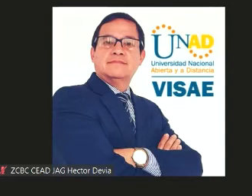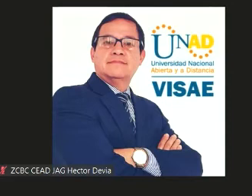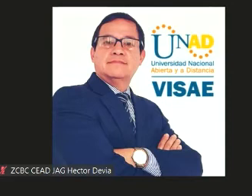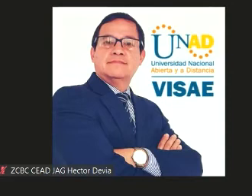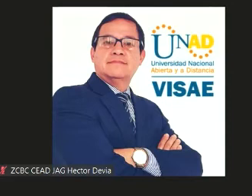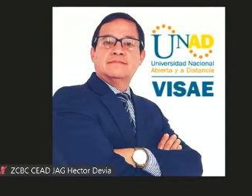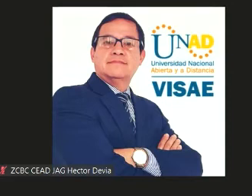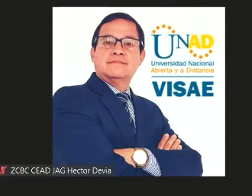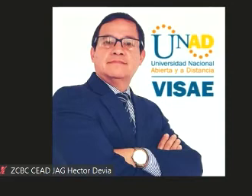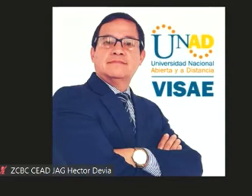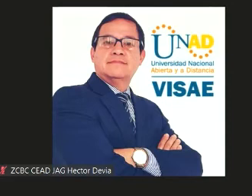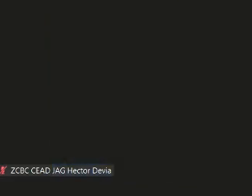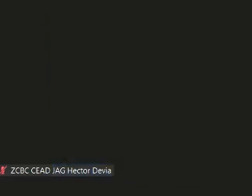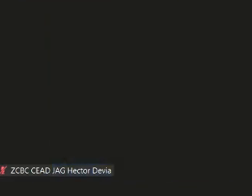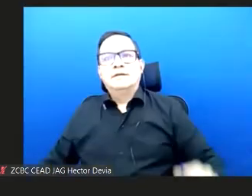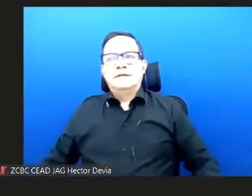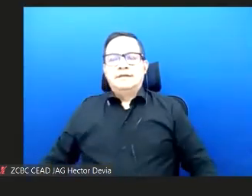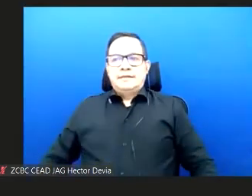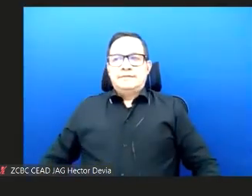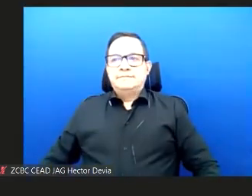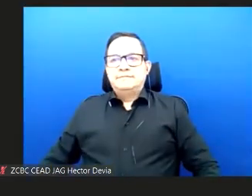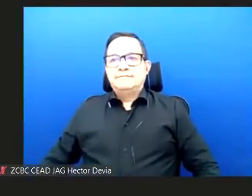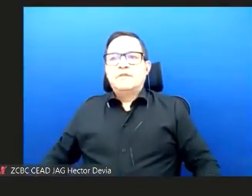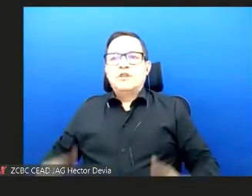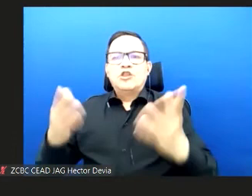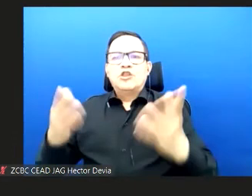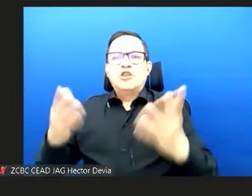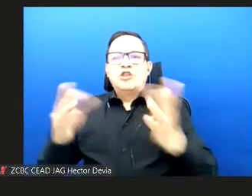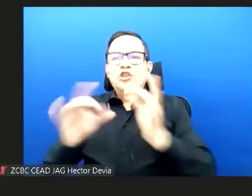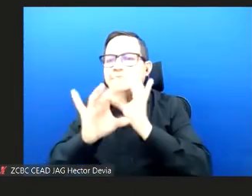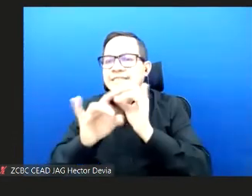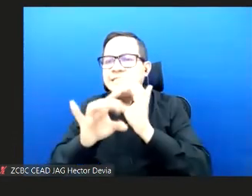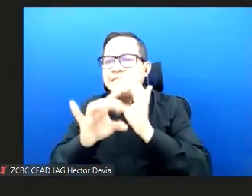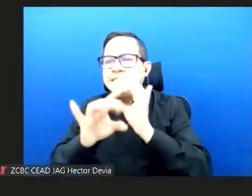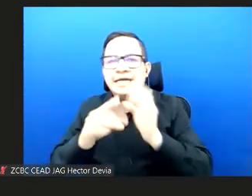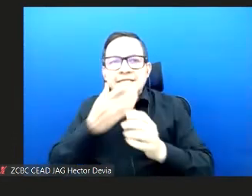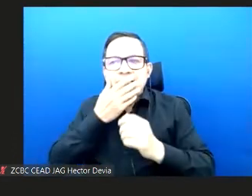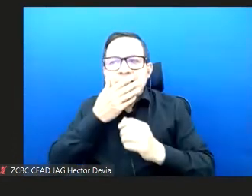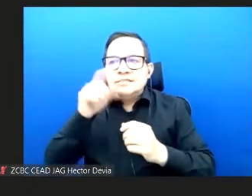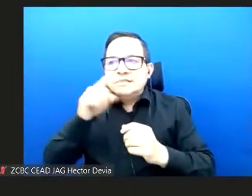Espera que quiero mirar dónde me aparece el chat para mirarlos.